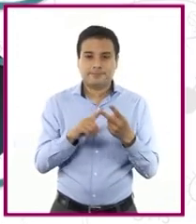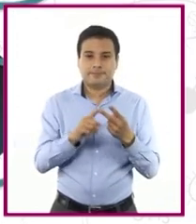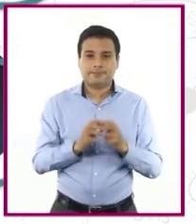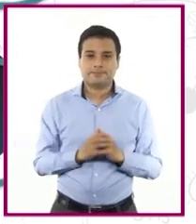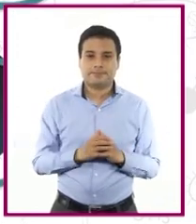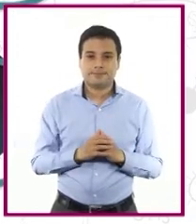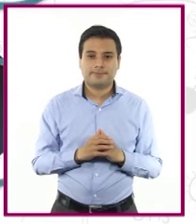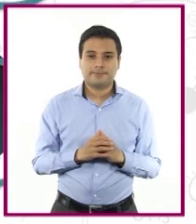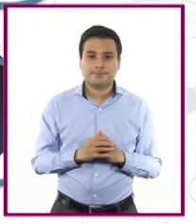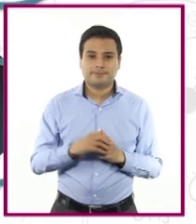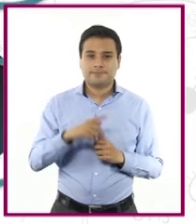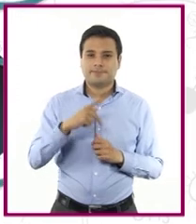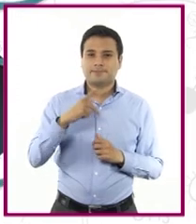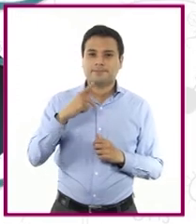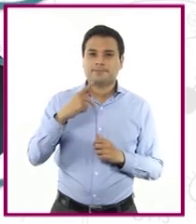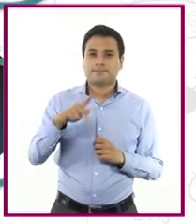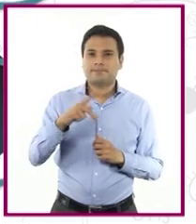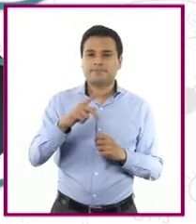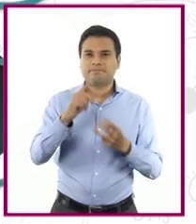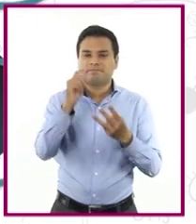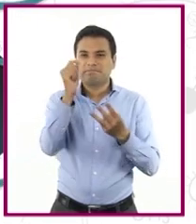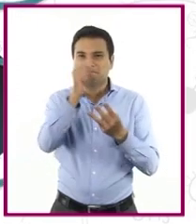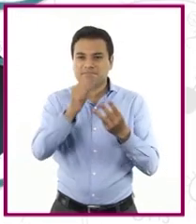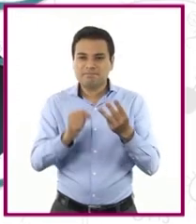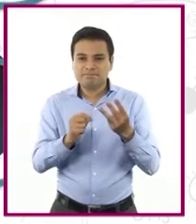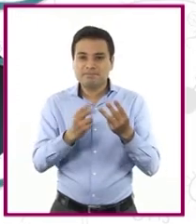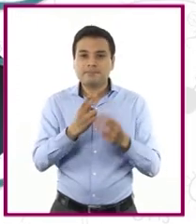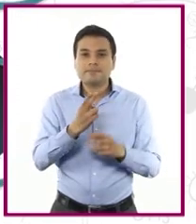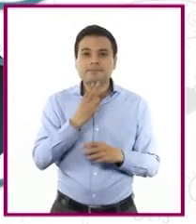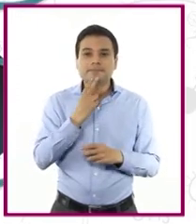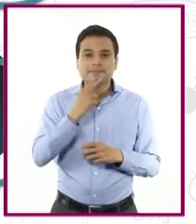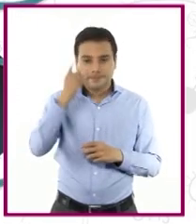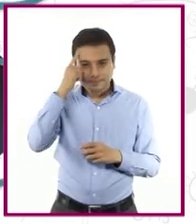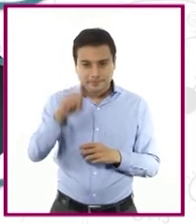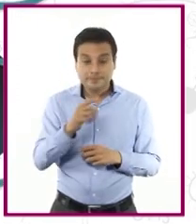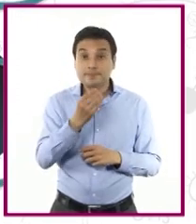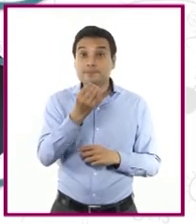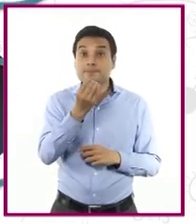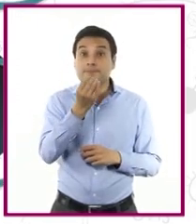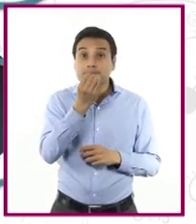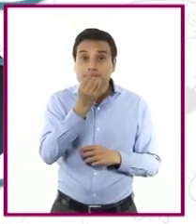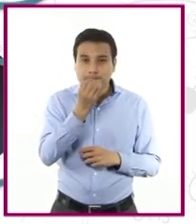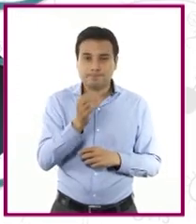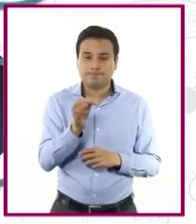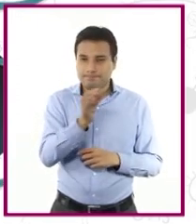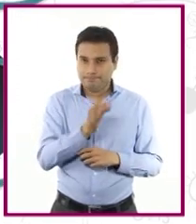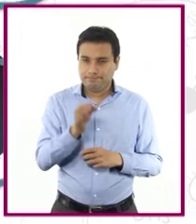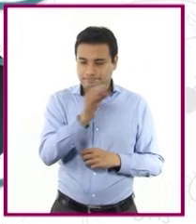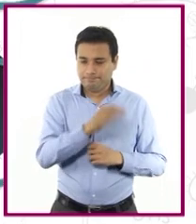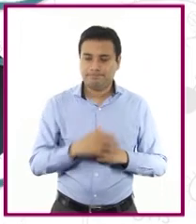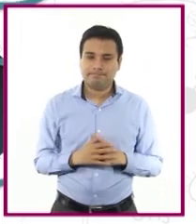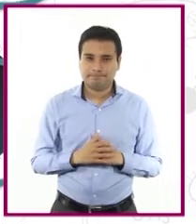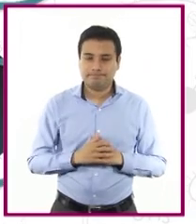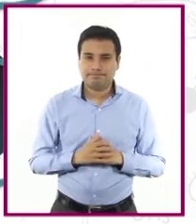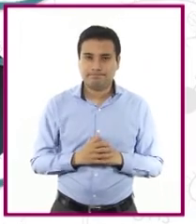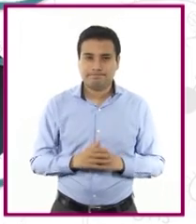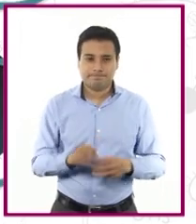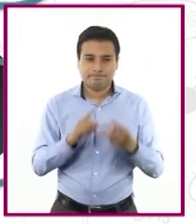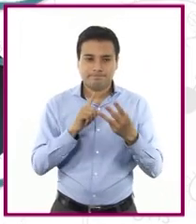Son estructuras responsables de la oxidación de los nutrientes que ingresan a la célula.